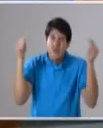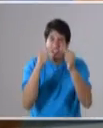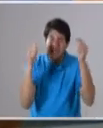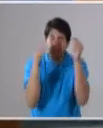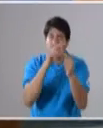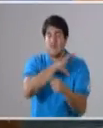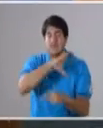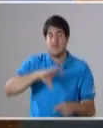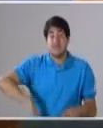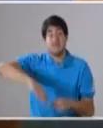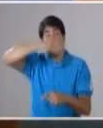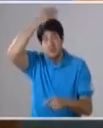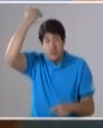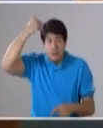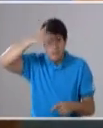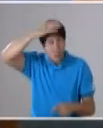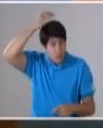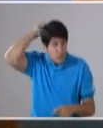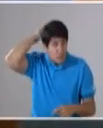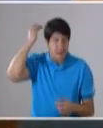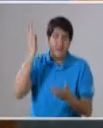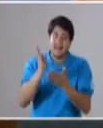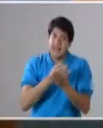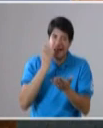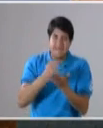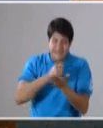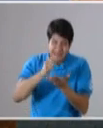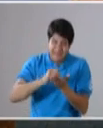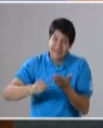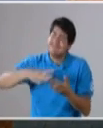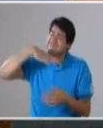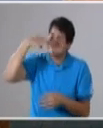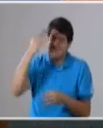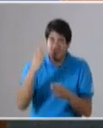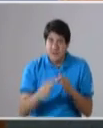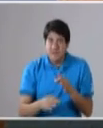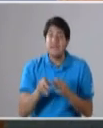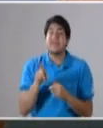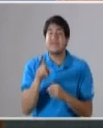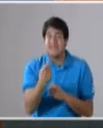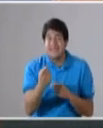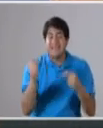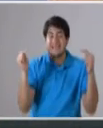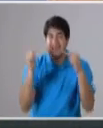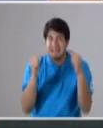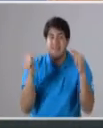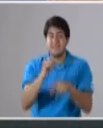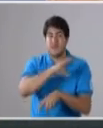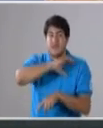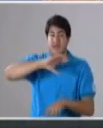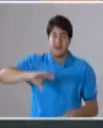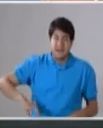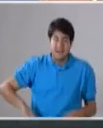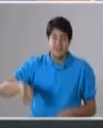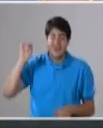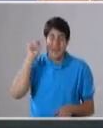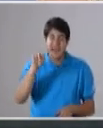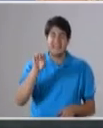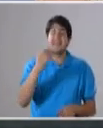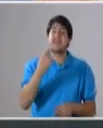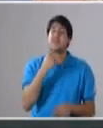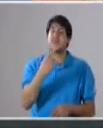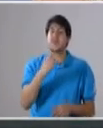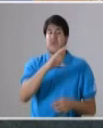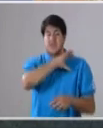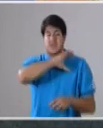la Biblia dice claramente: ¿quién es el anticristo sino el que niega